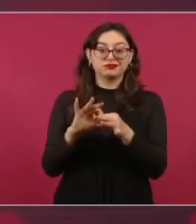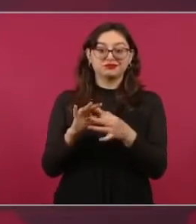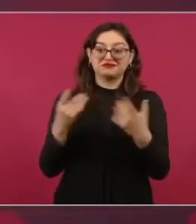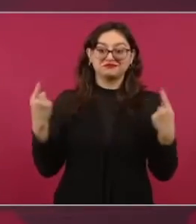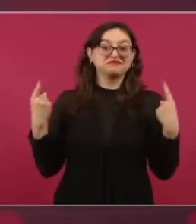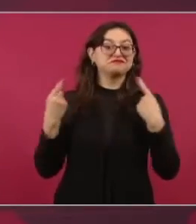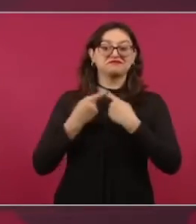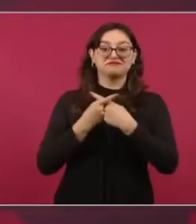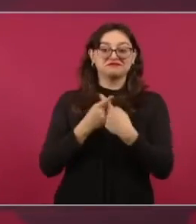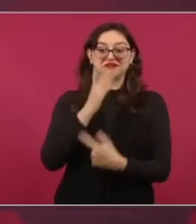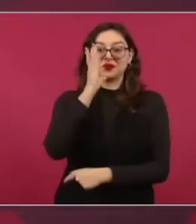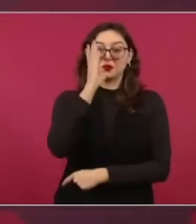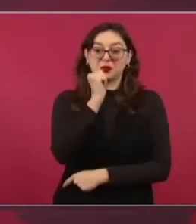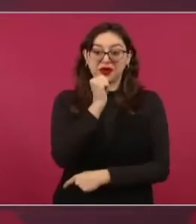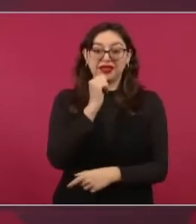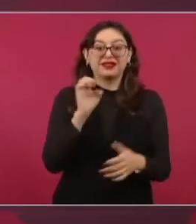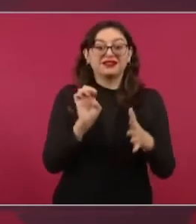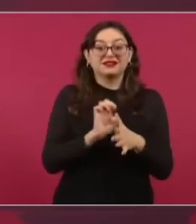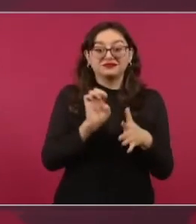en la Constitución.